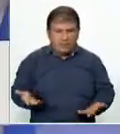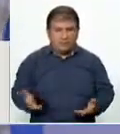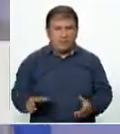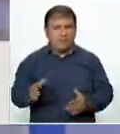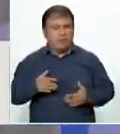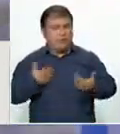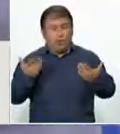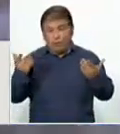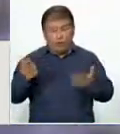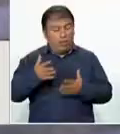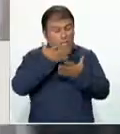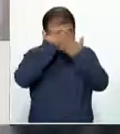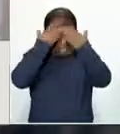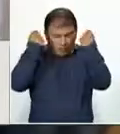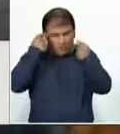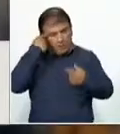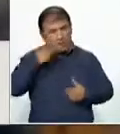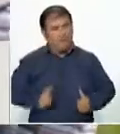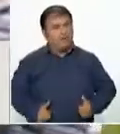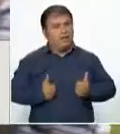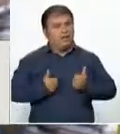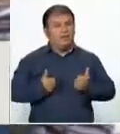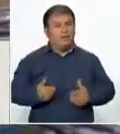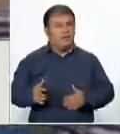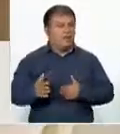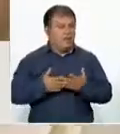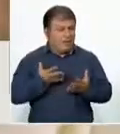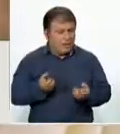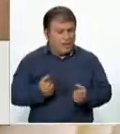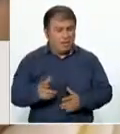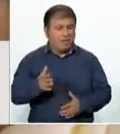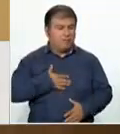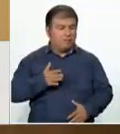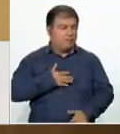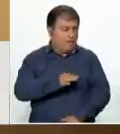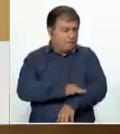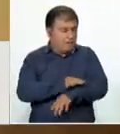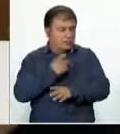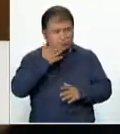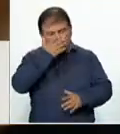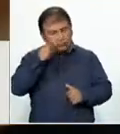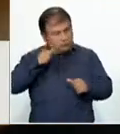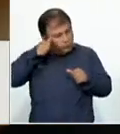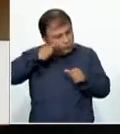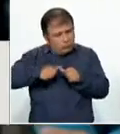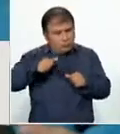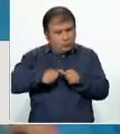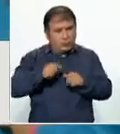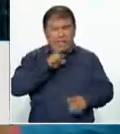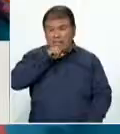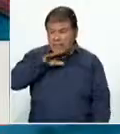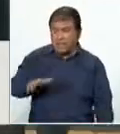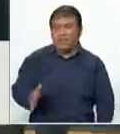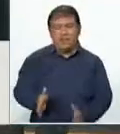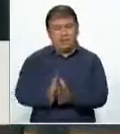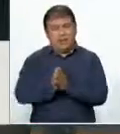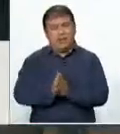lo puedo borrar de mi vida, aunque quiera mi piel no lo olvida. Díganle